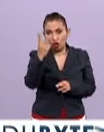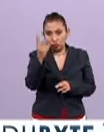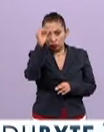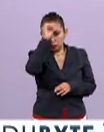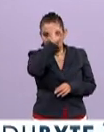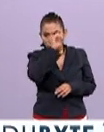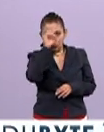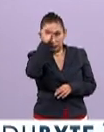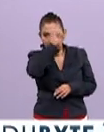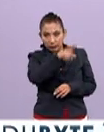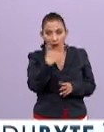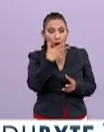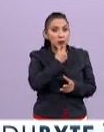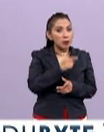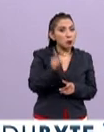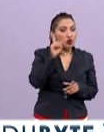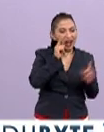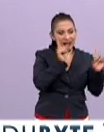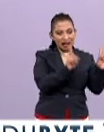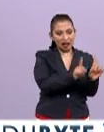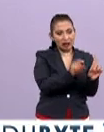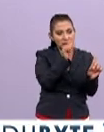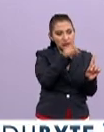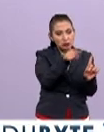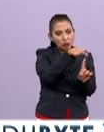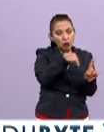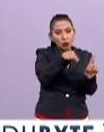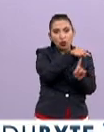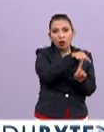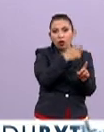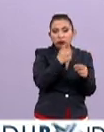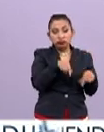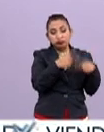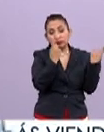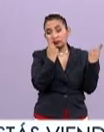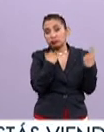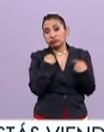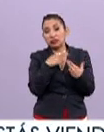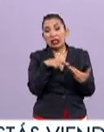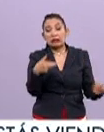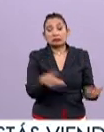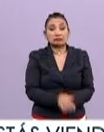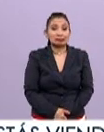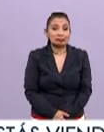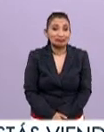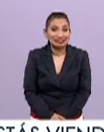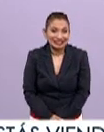opiniones de hombre y mujer en una terminación amorosa.